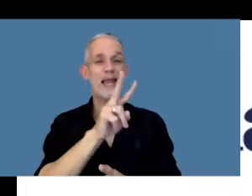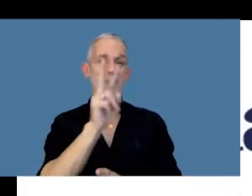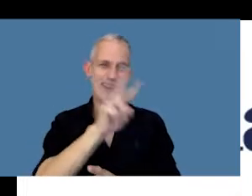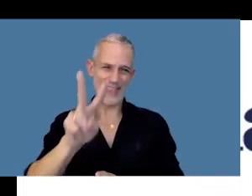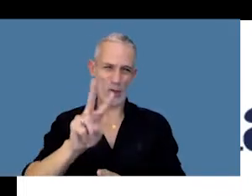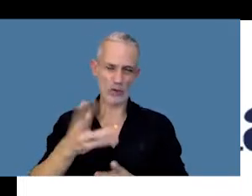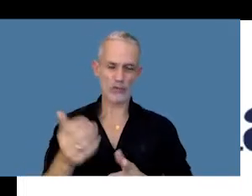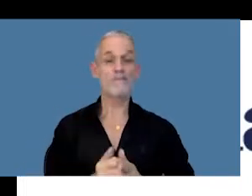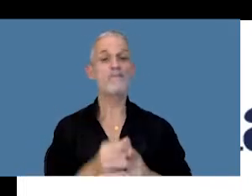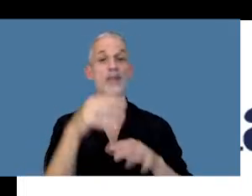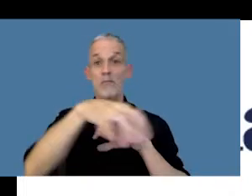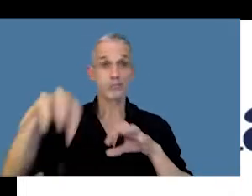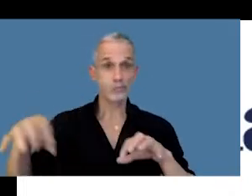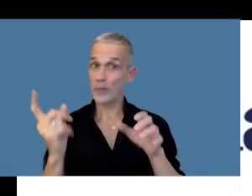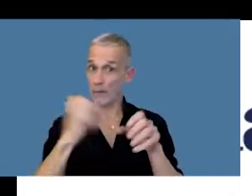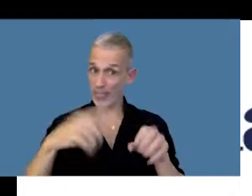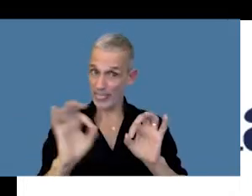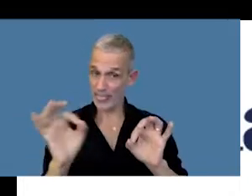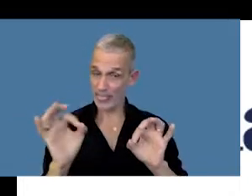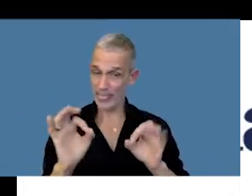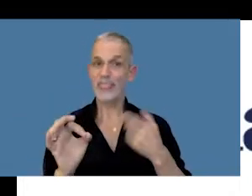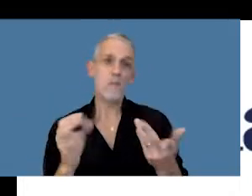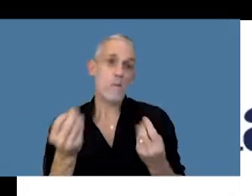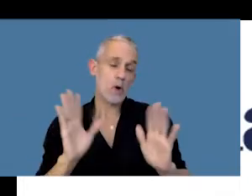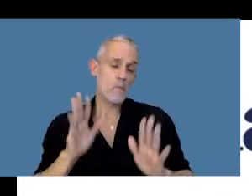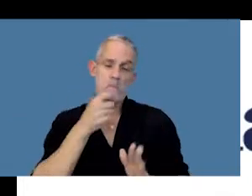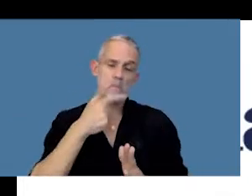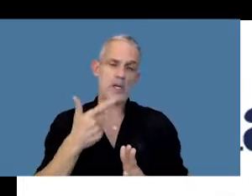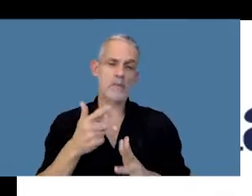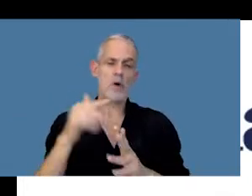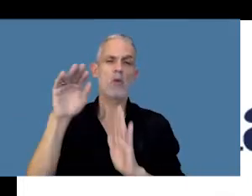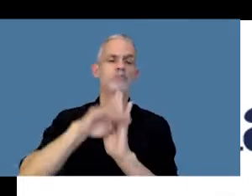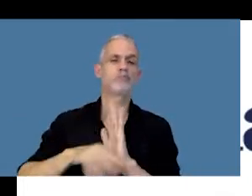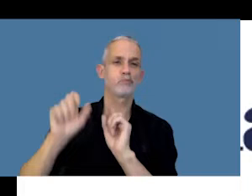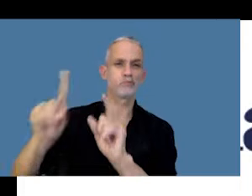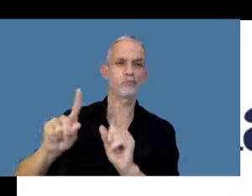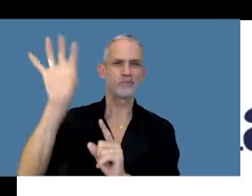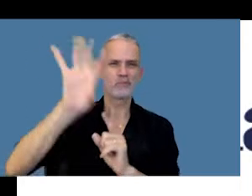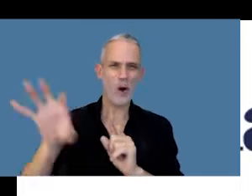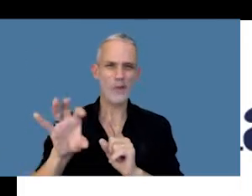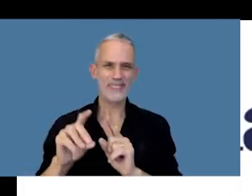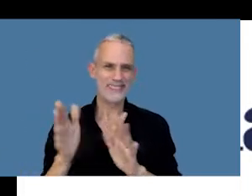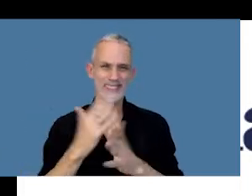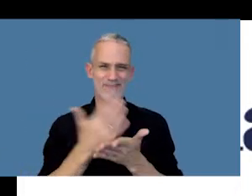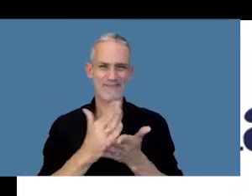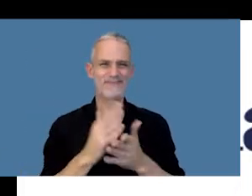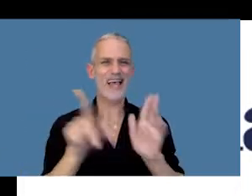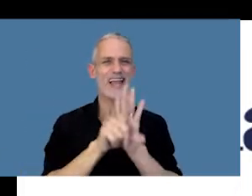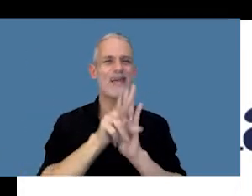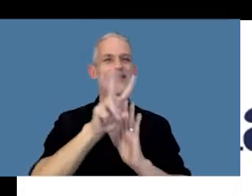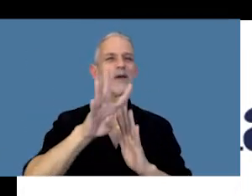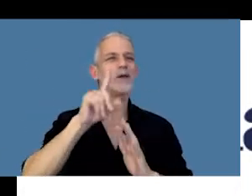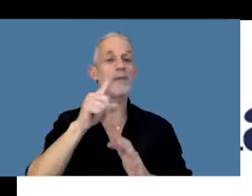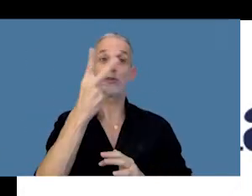Los organismos no adheridos, porque tienen un régimen previsional que se aparta de la